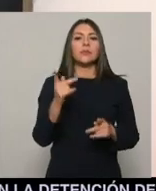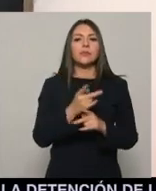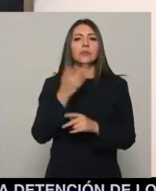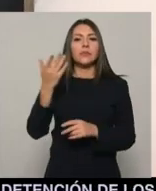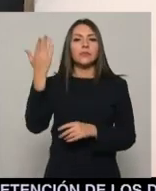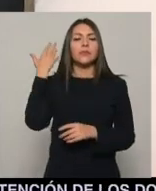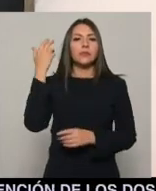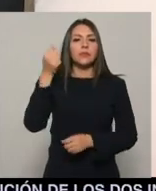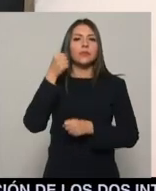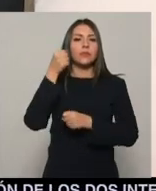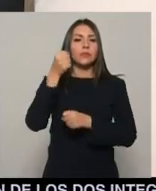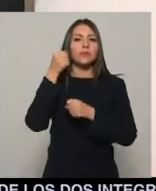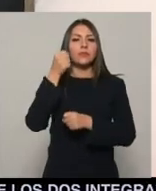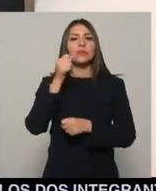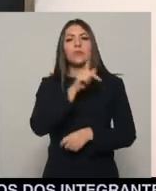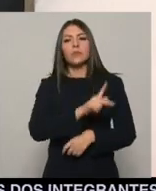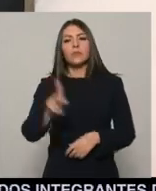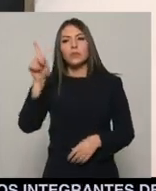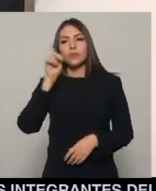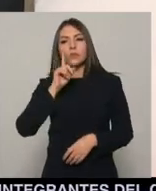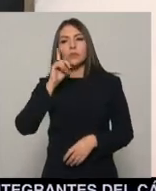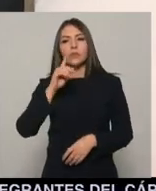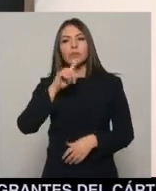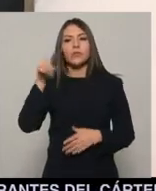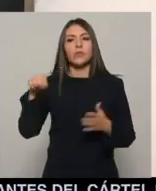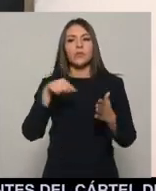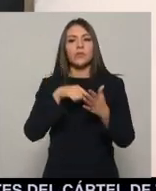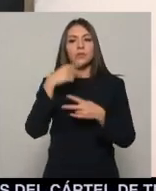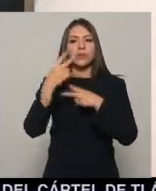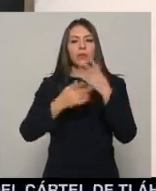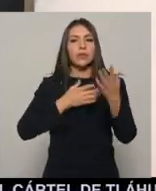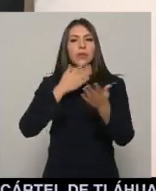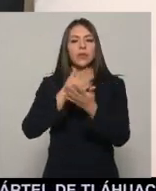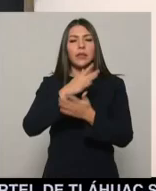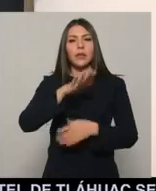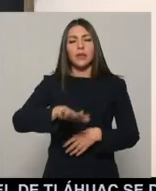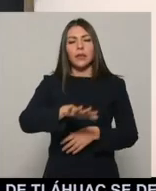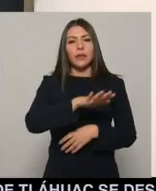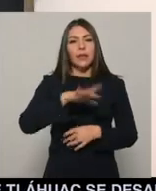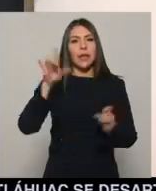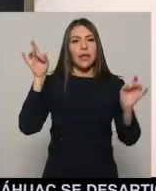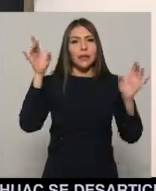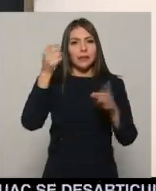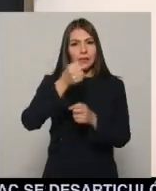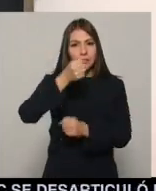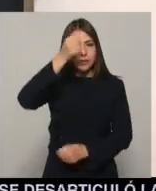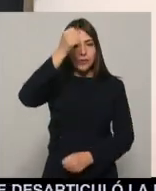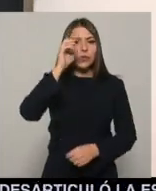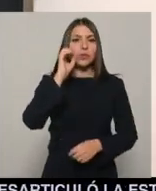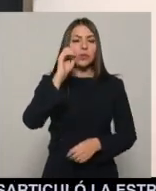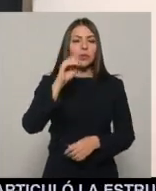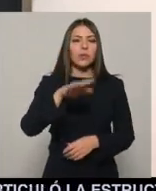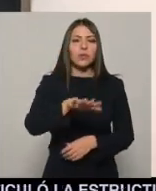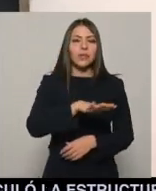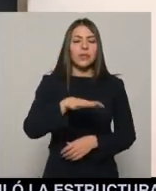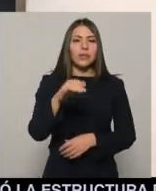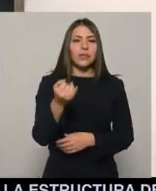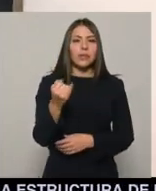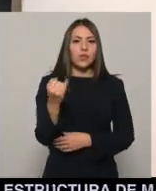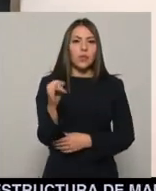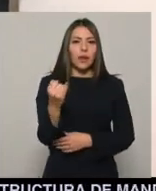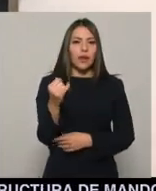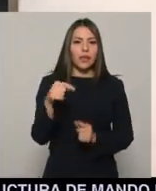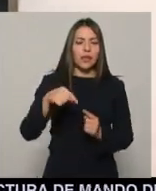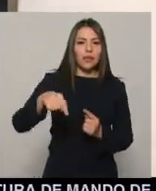de las mujeres que se registraron en el Ángel de la Independencia y también en la Glorieta de Insurgentes. Usted las recuerda perfectamente porque